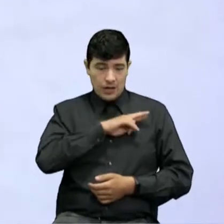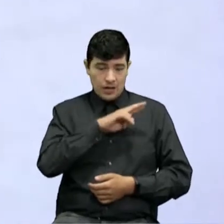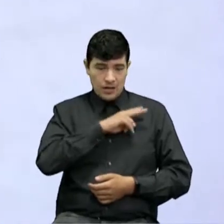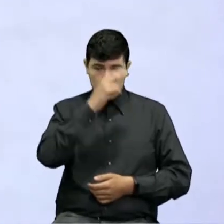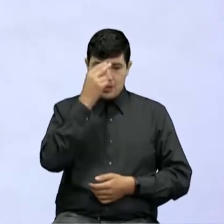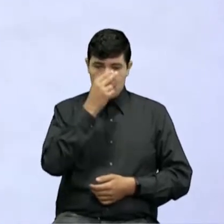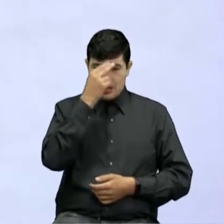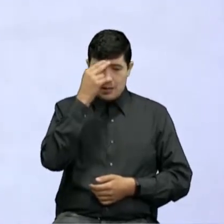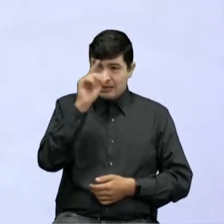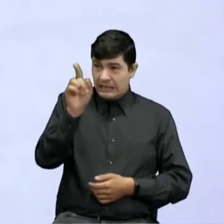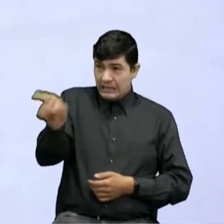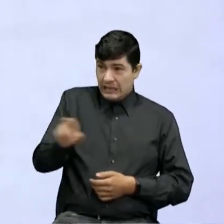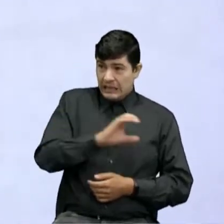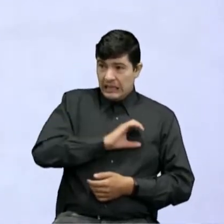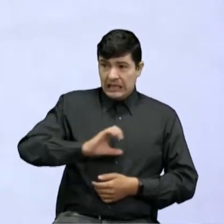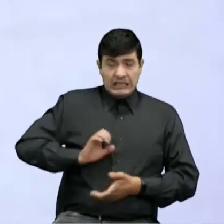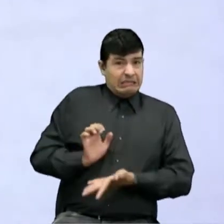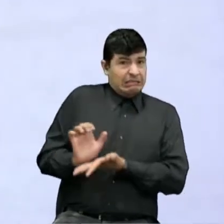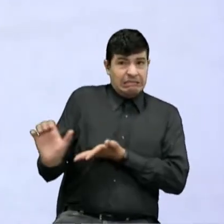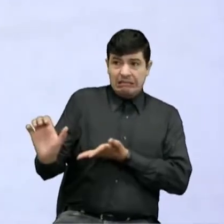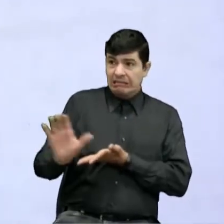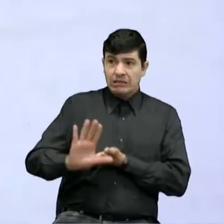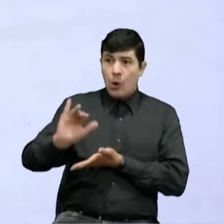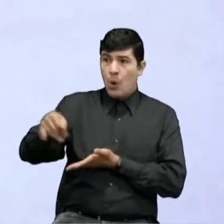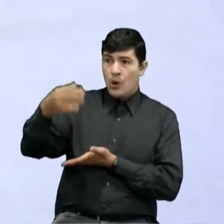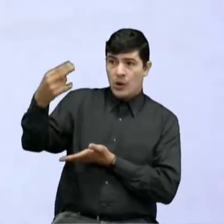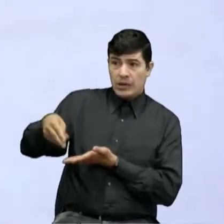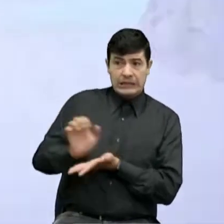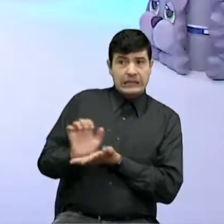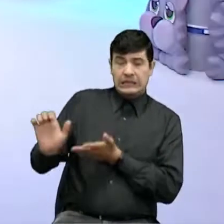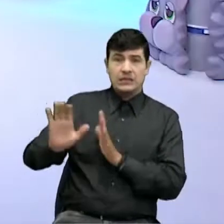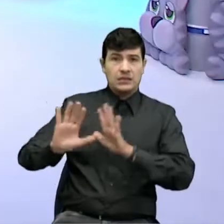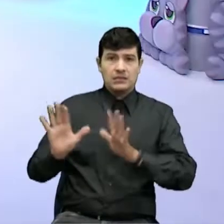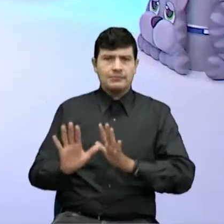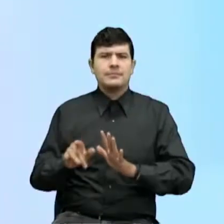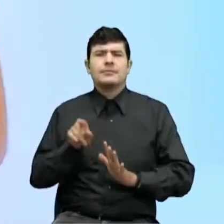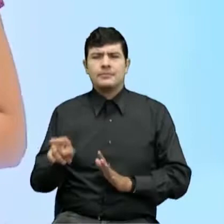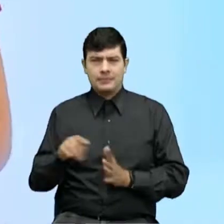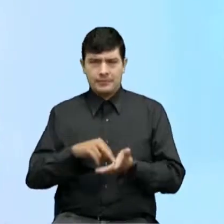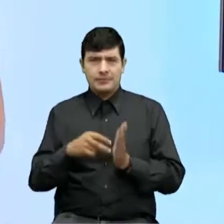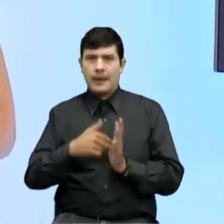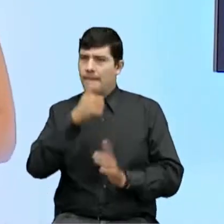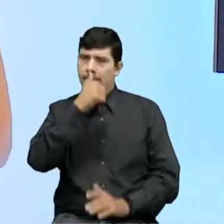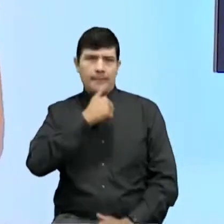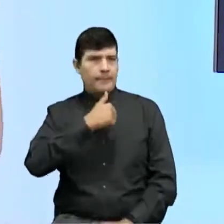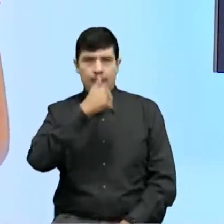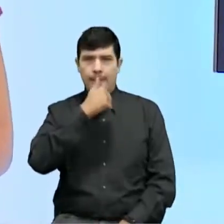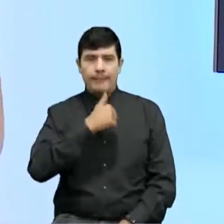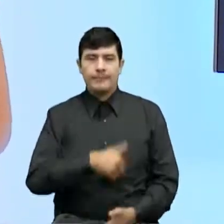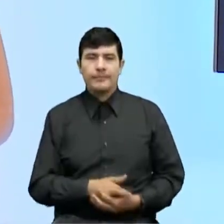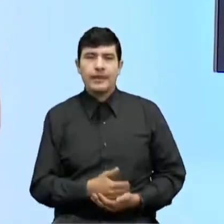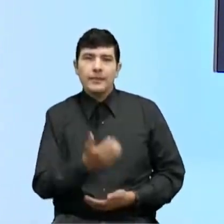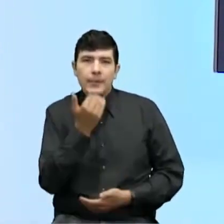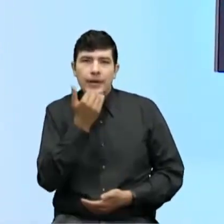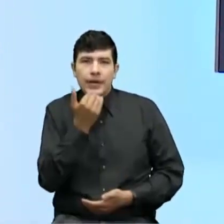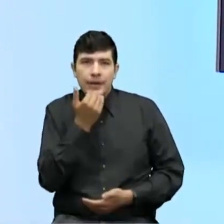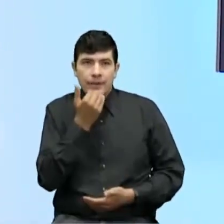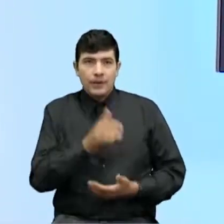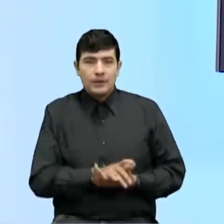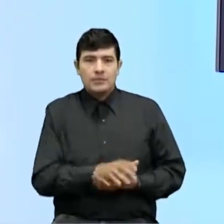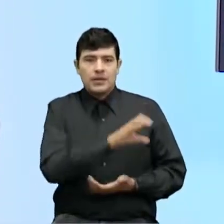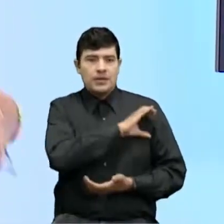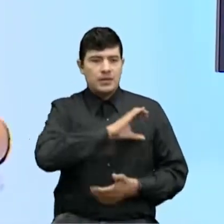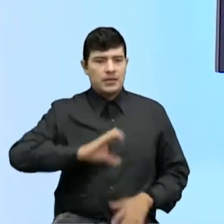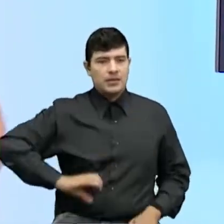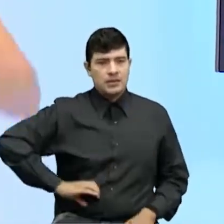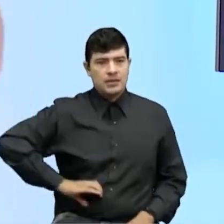Ajá. Sí. Por ejemplo, ya, pues yo soy de ejemplo, ¿no? Entonces, cuando cristianos evangélicos